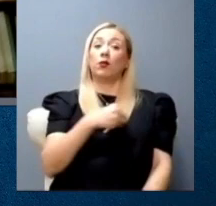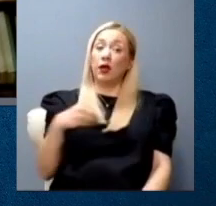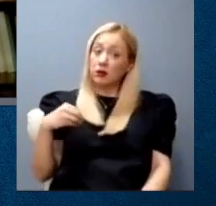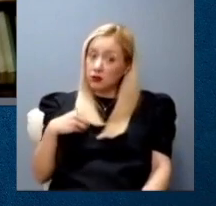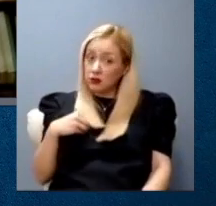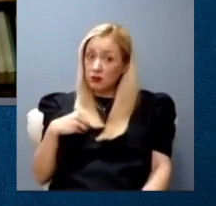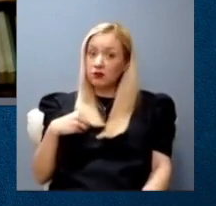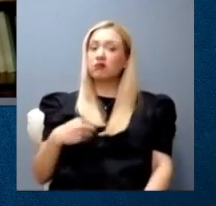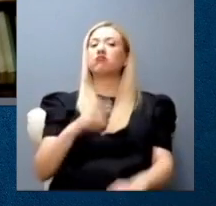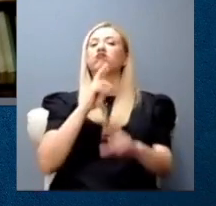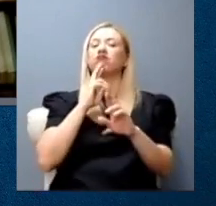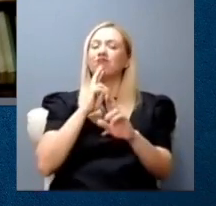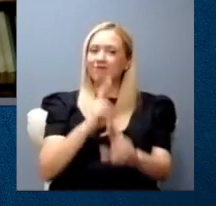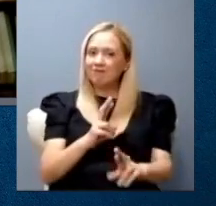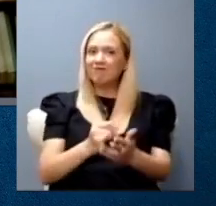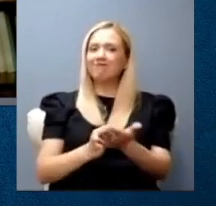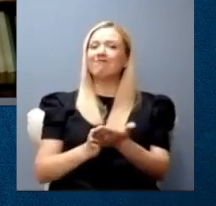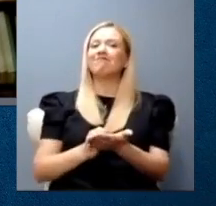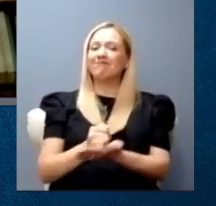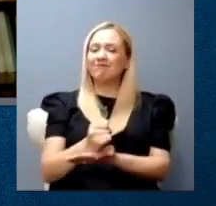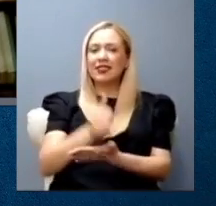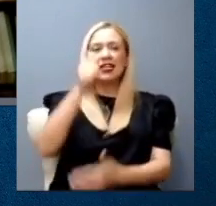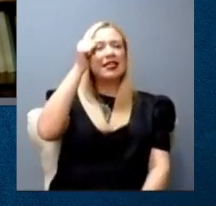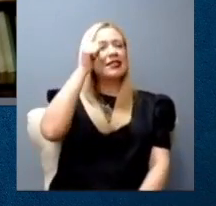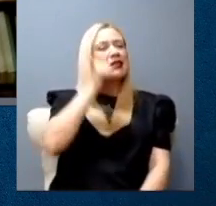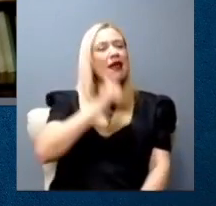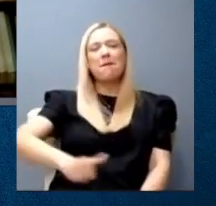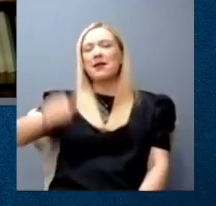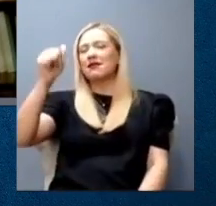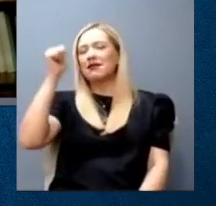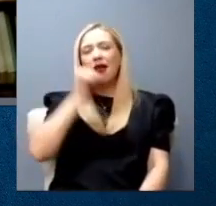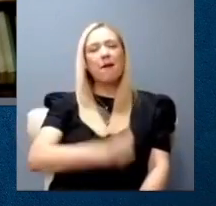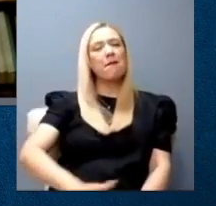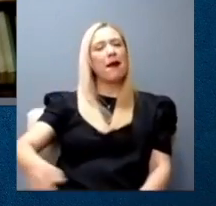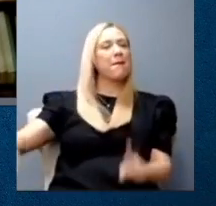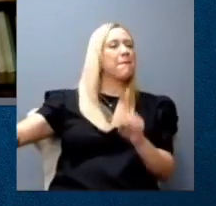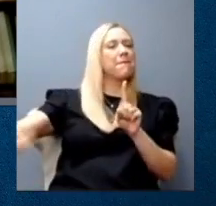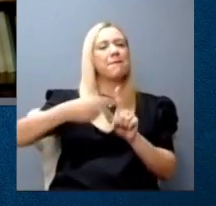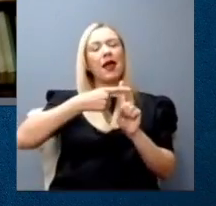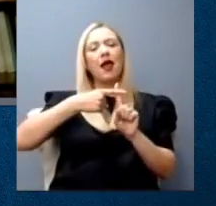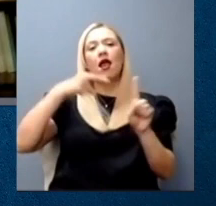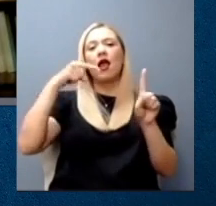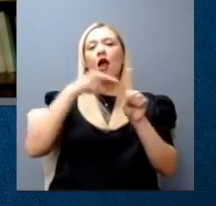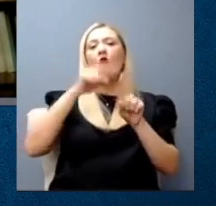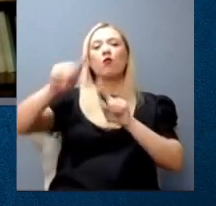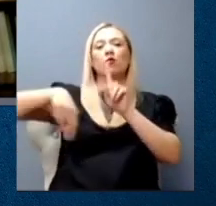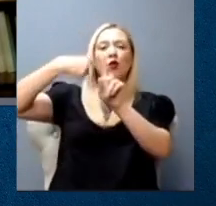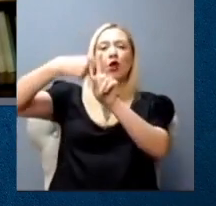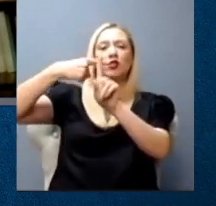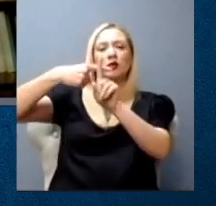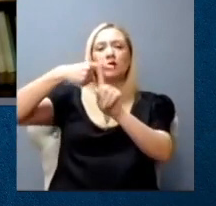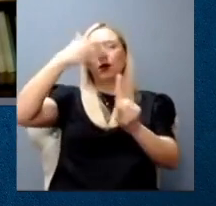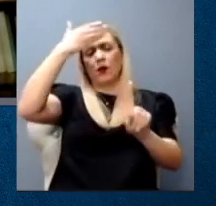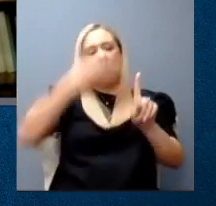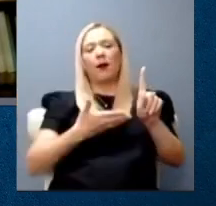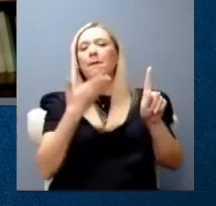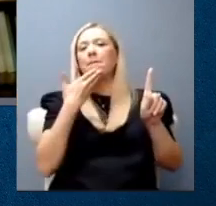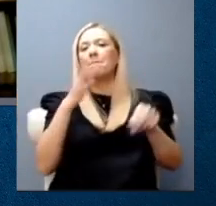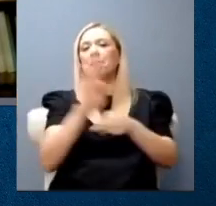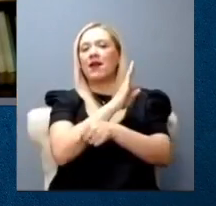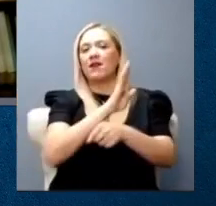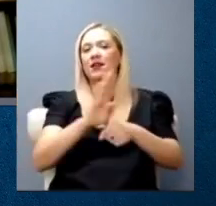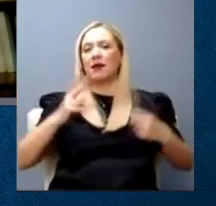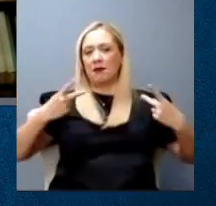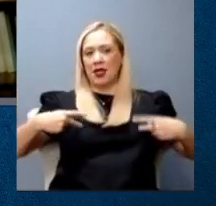a resolver, ¿no? Siempre mirando como fondo el bien máximo de la persona. De hecho,